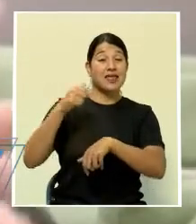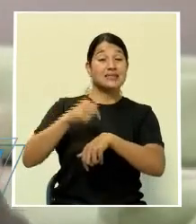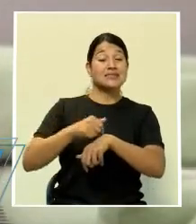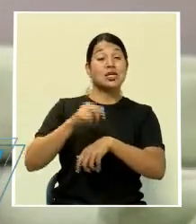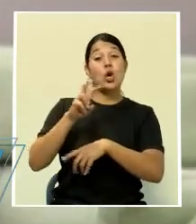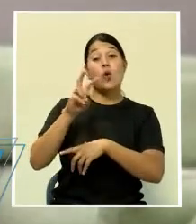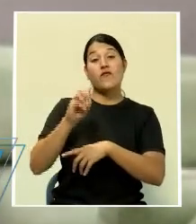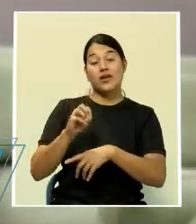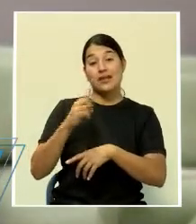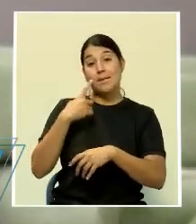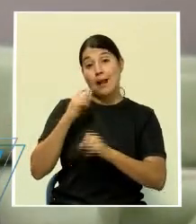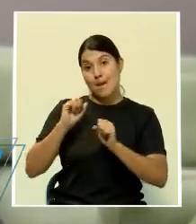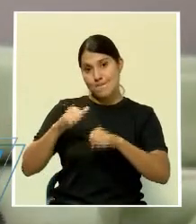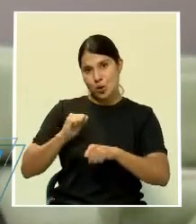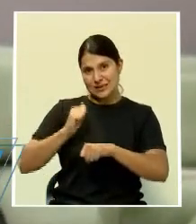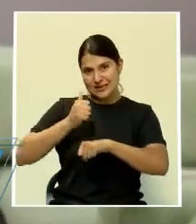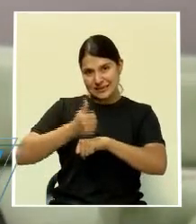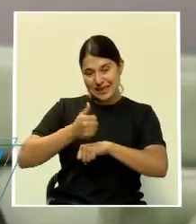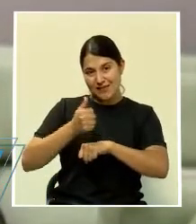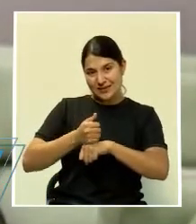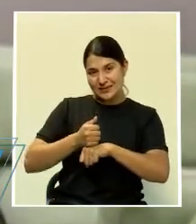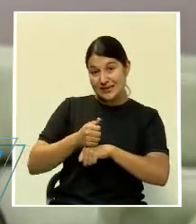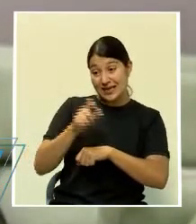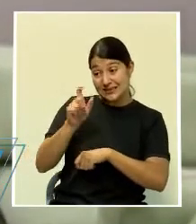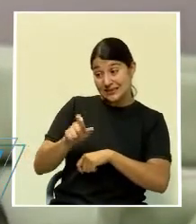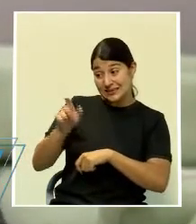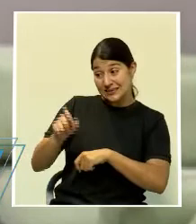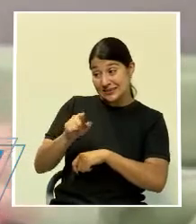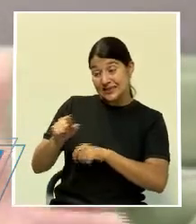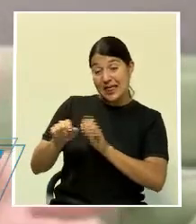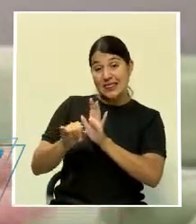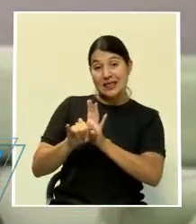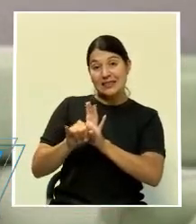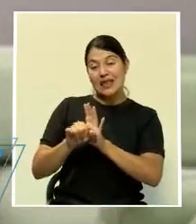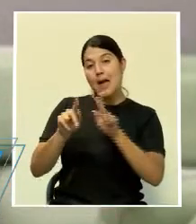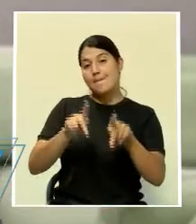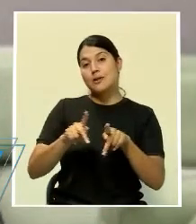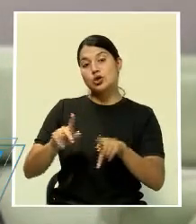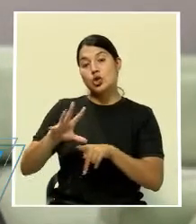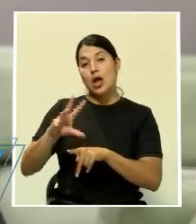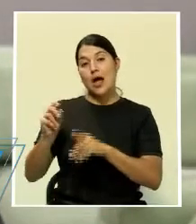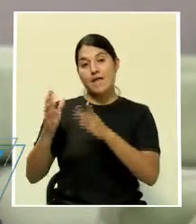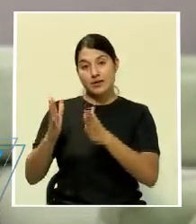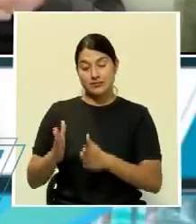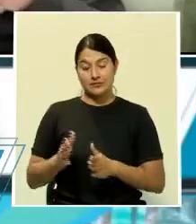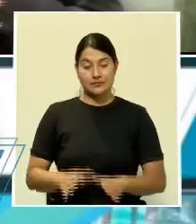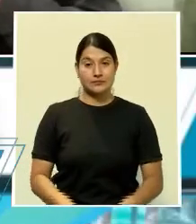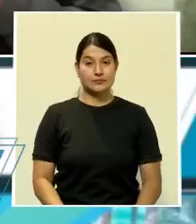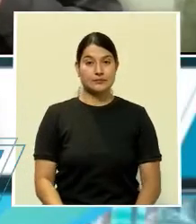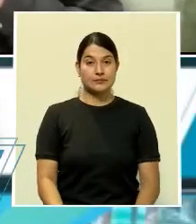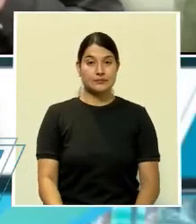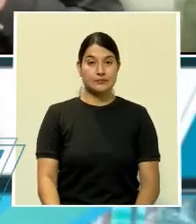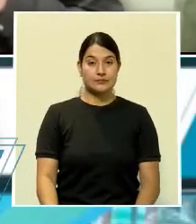de la construcción de la ciudadanía afrocaribeña en el contexto de nuestra nación.